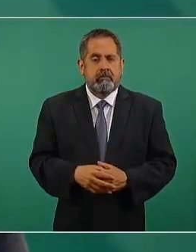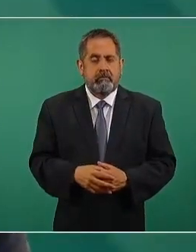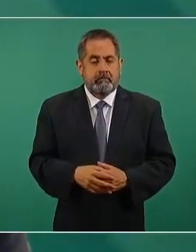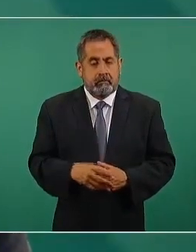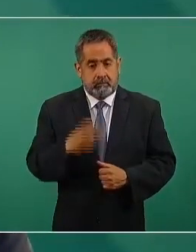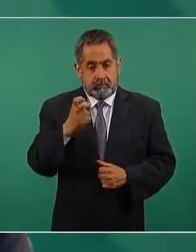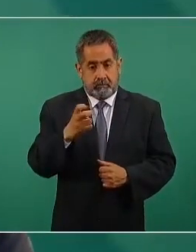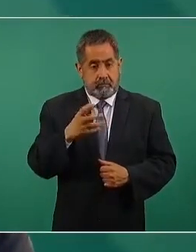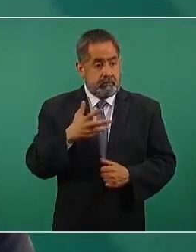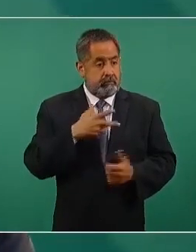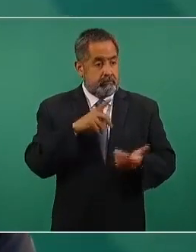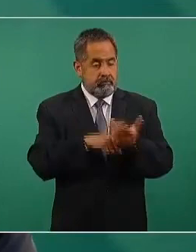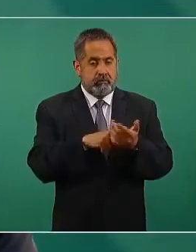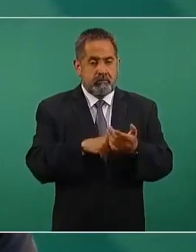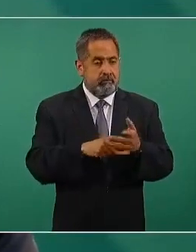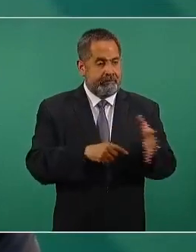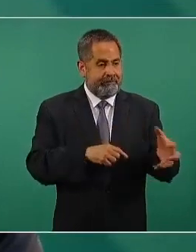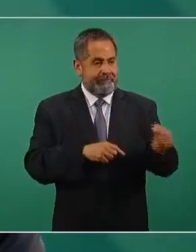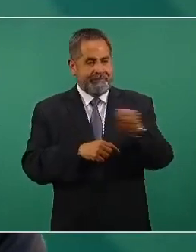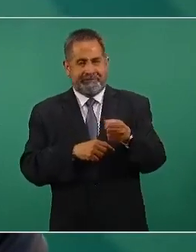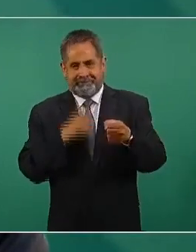Así como tienen ahora candidato